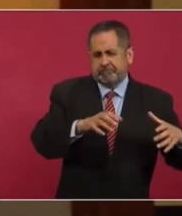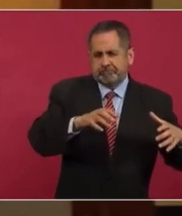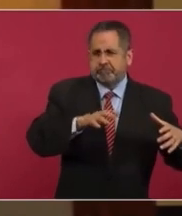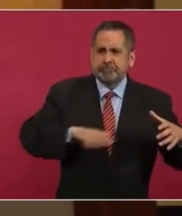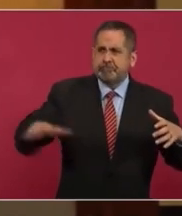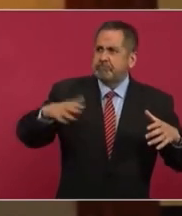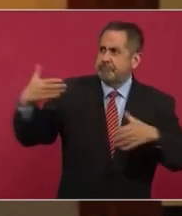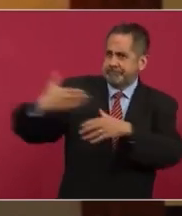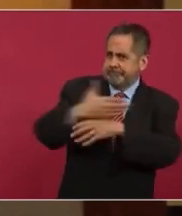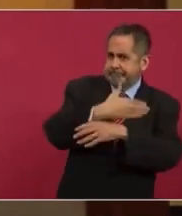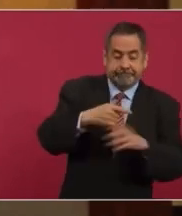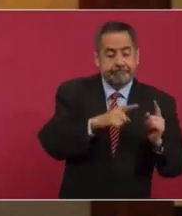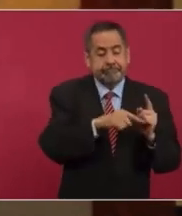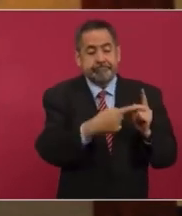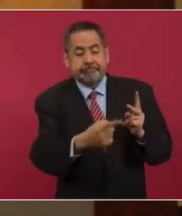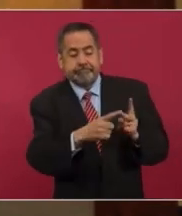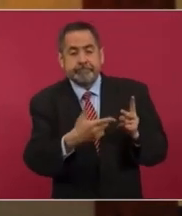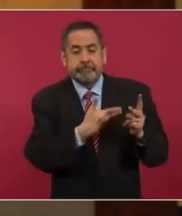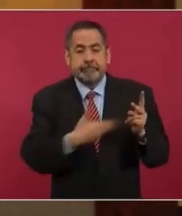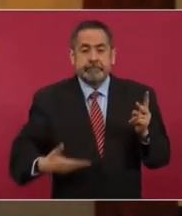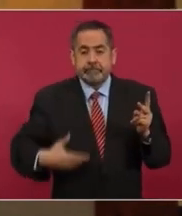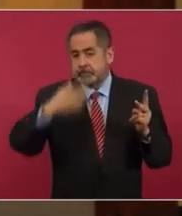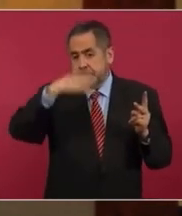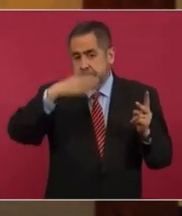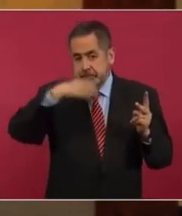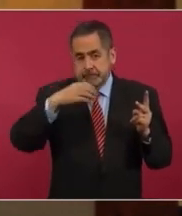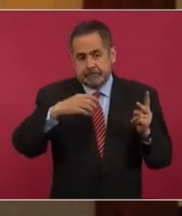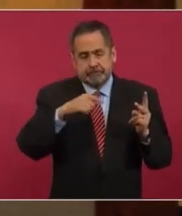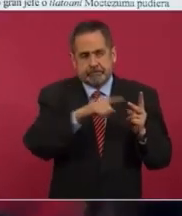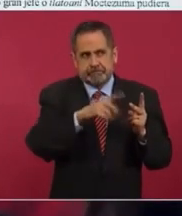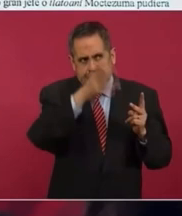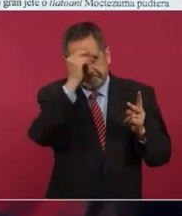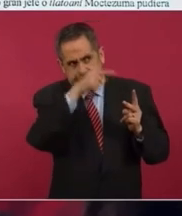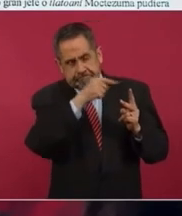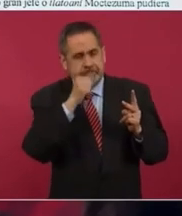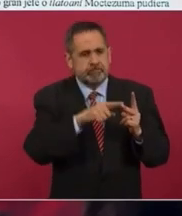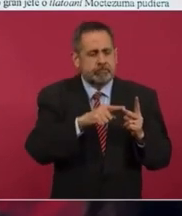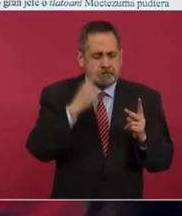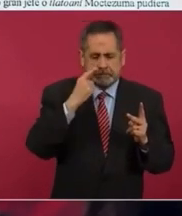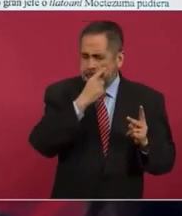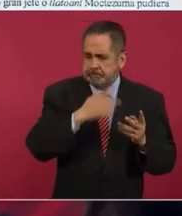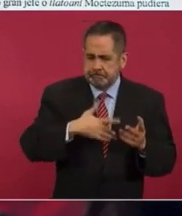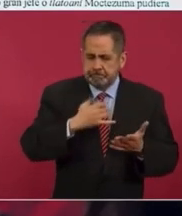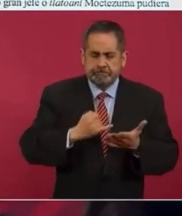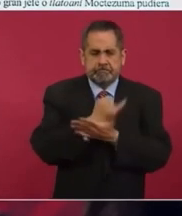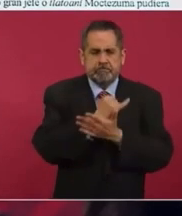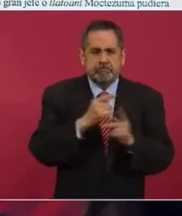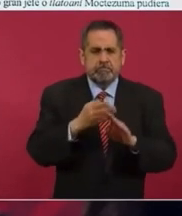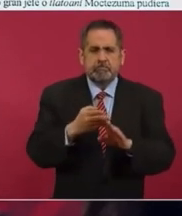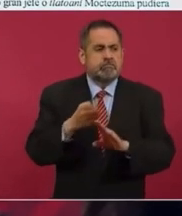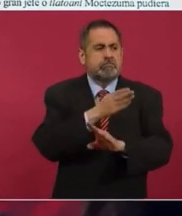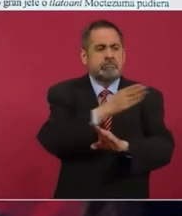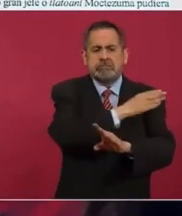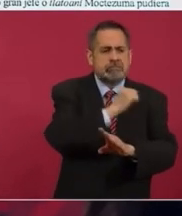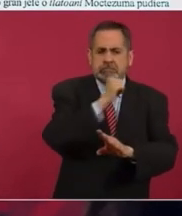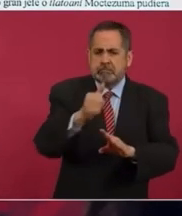al ejército invasor, me refiero al presidente Lázaro Cárdenas del Río, decidió, antes que ningún otro jefe